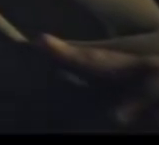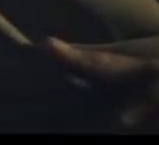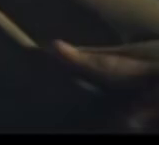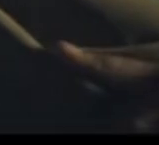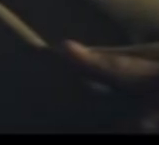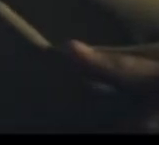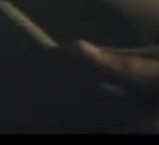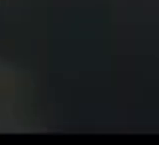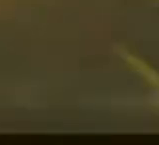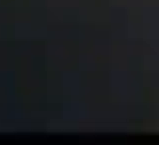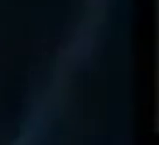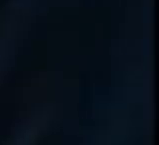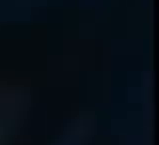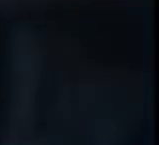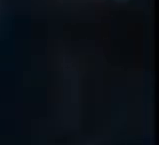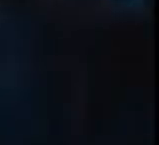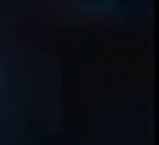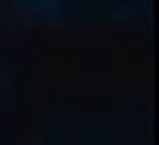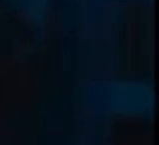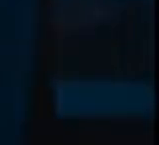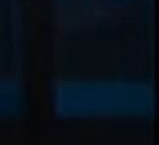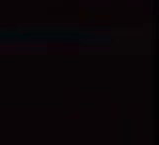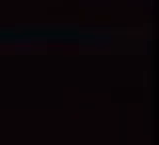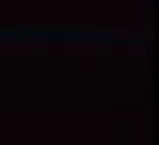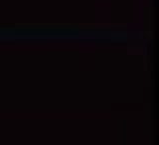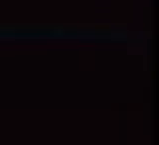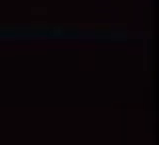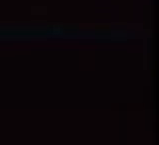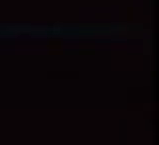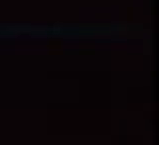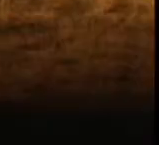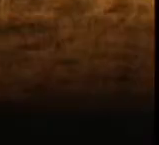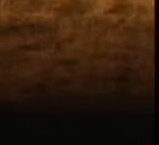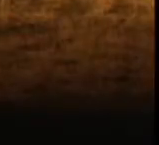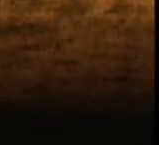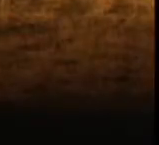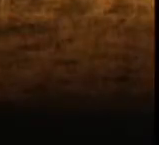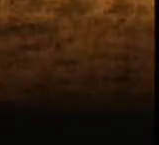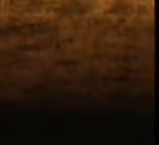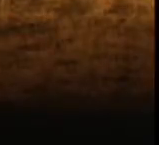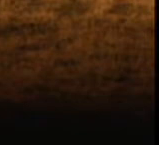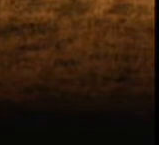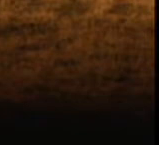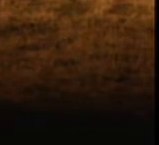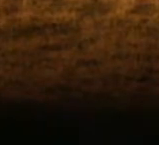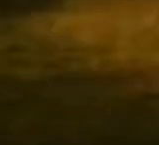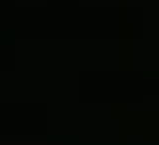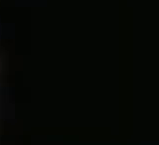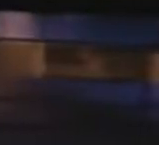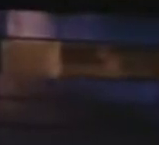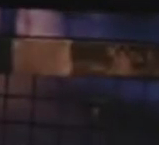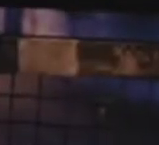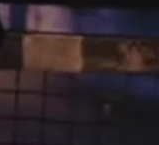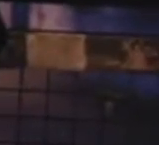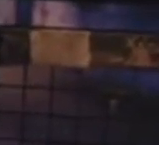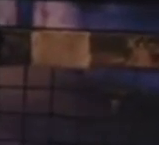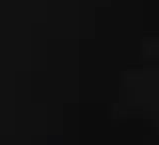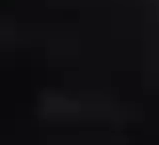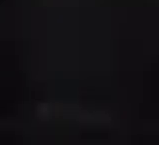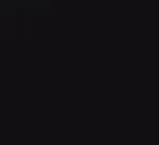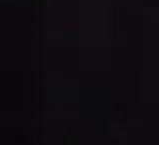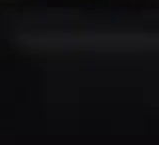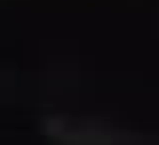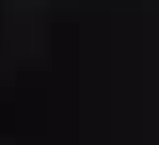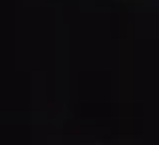Luis Alvarado Ponce. La oscuridad, del director Jorge Sistos Moreno. Huir, del